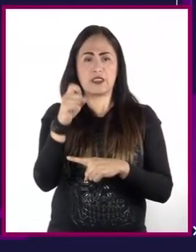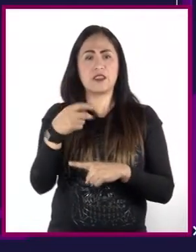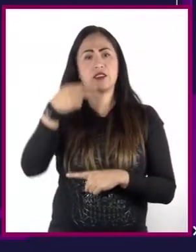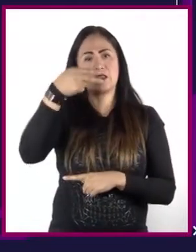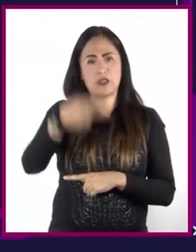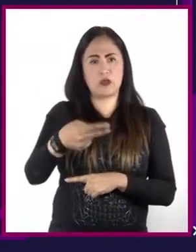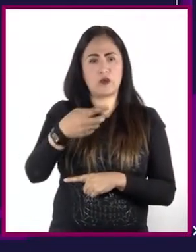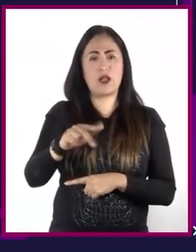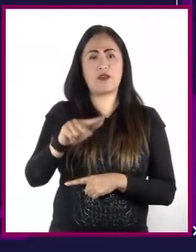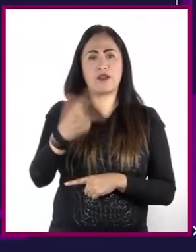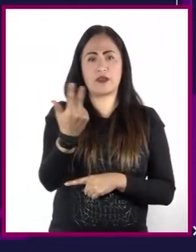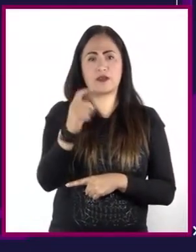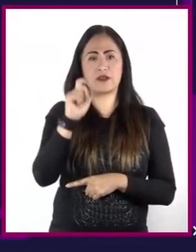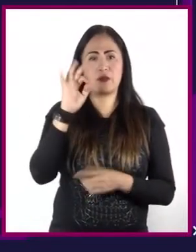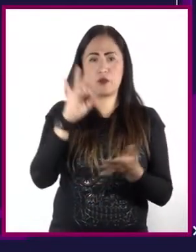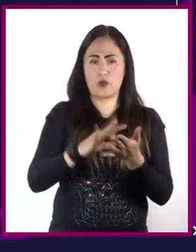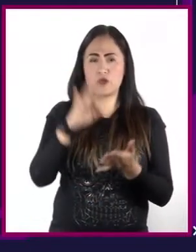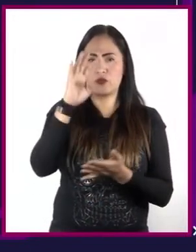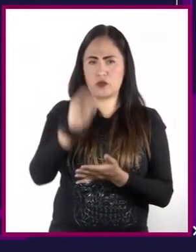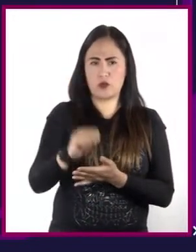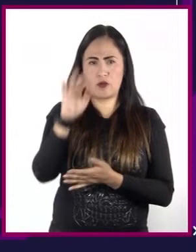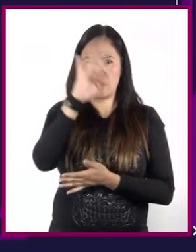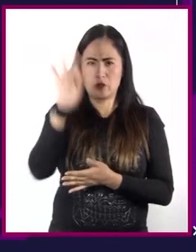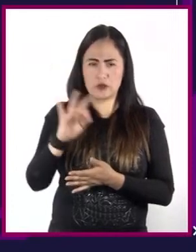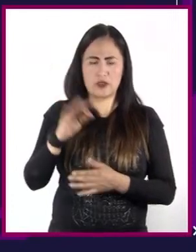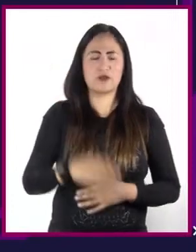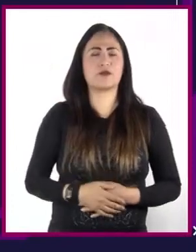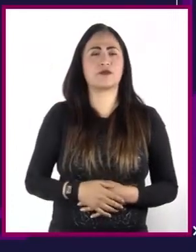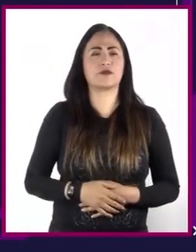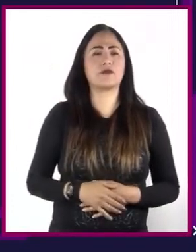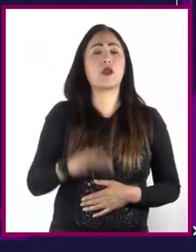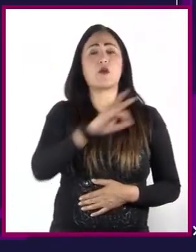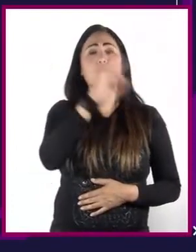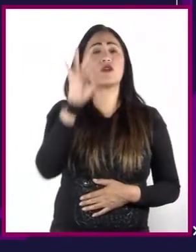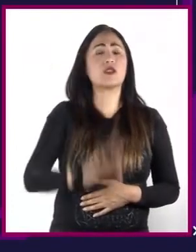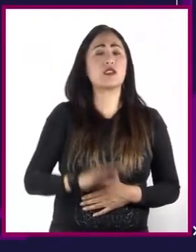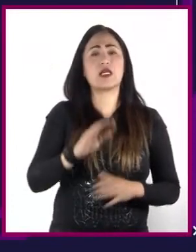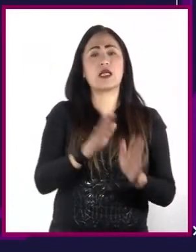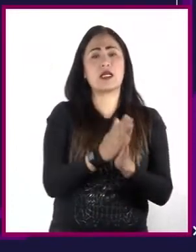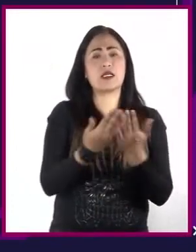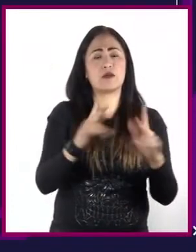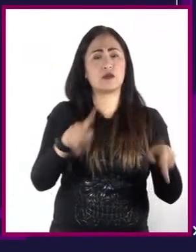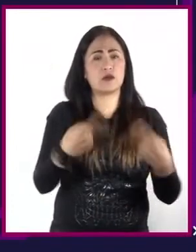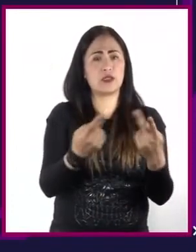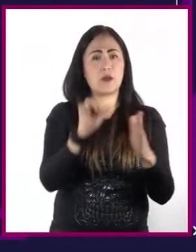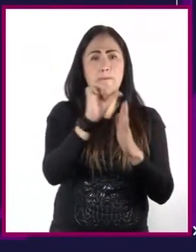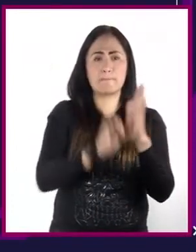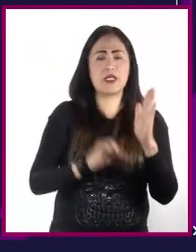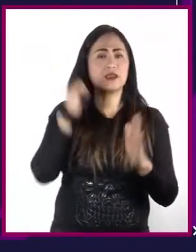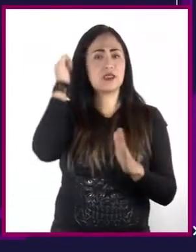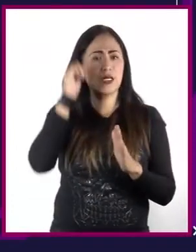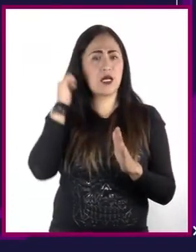da 13.9%. El porcentaje de libros vendidos durante el mes de abril